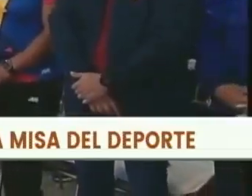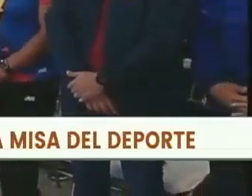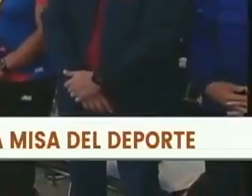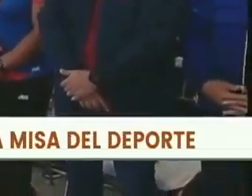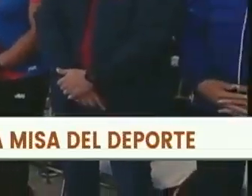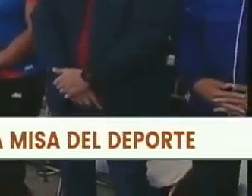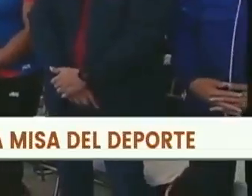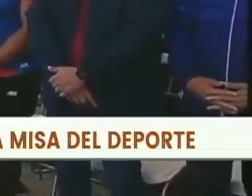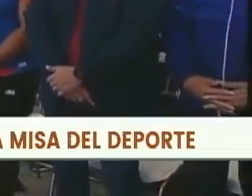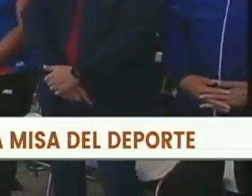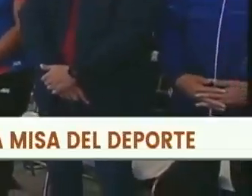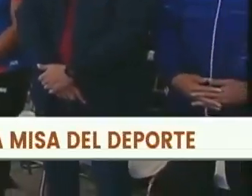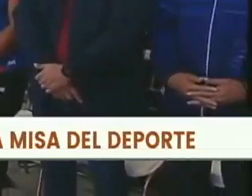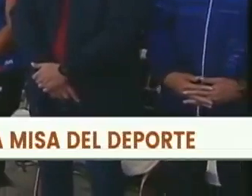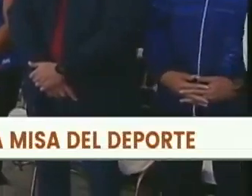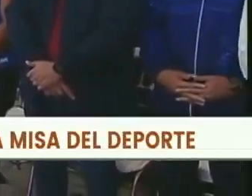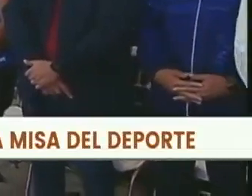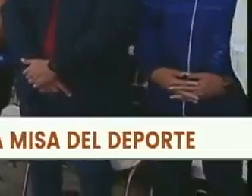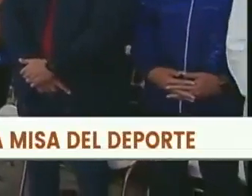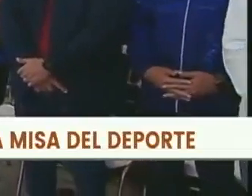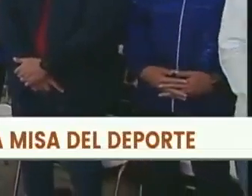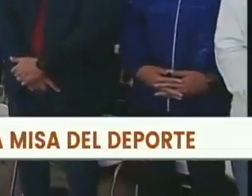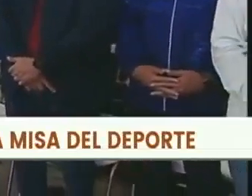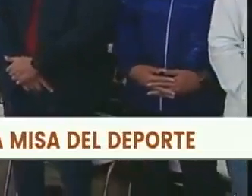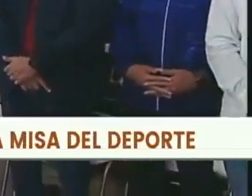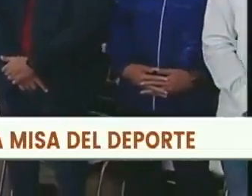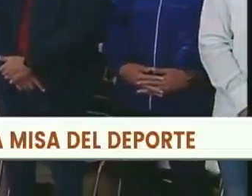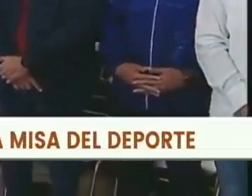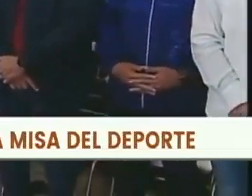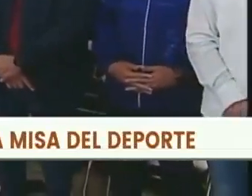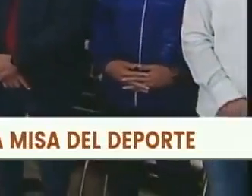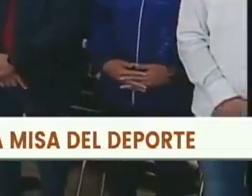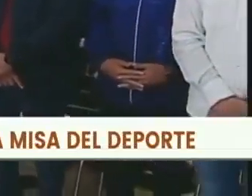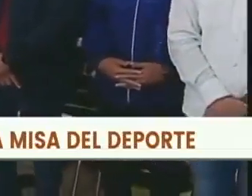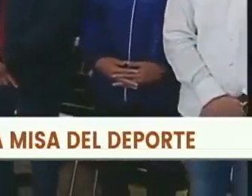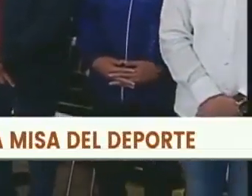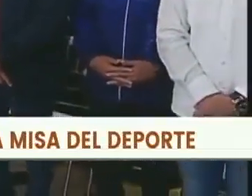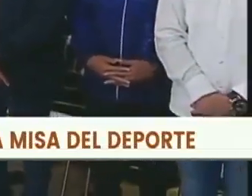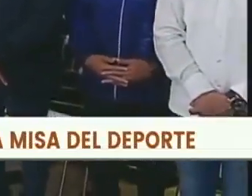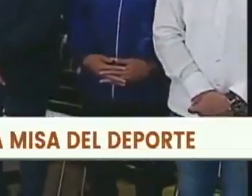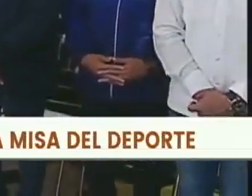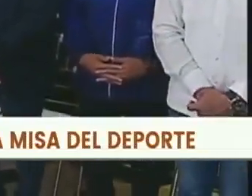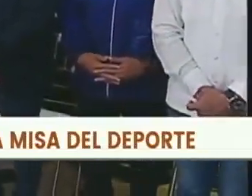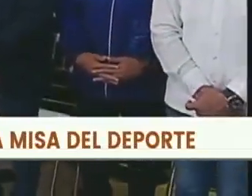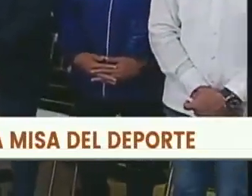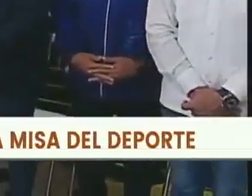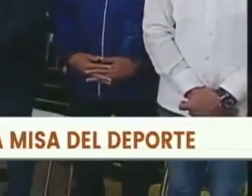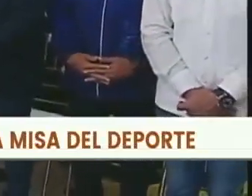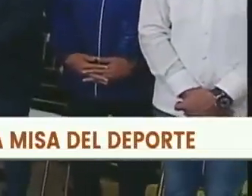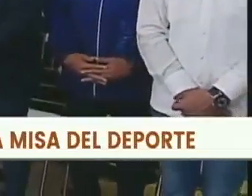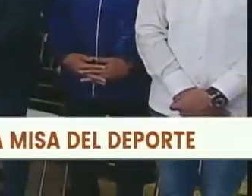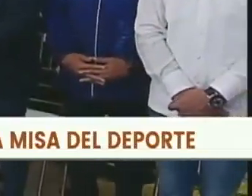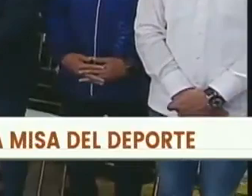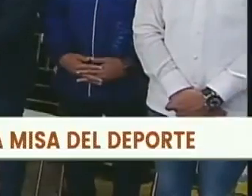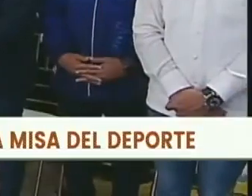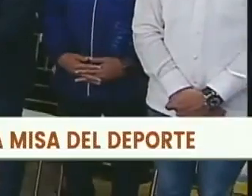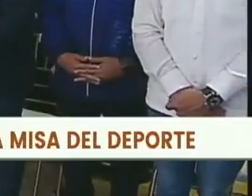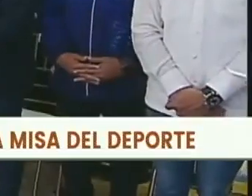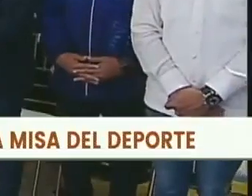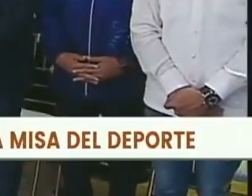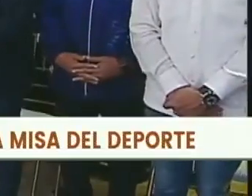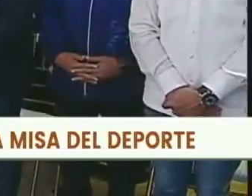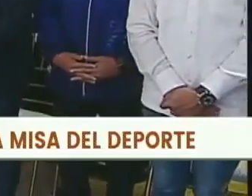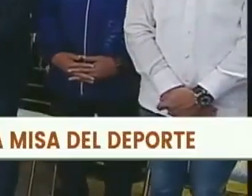yo confieso ante Dios Todopoderoso Y ante ustedes hermanos que he pecado mucho de